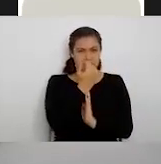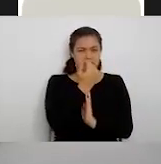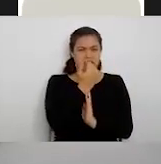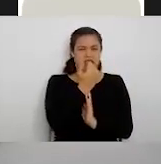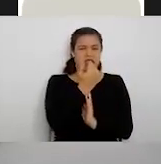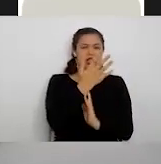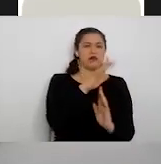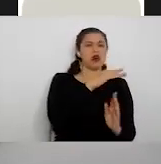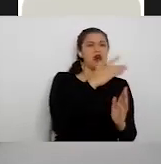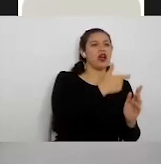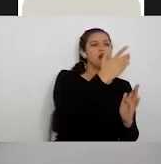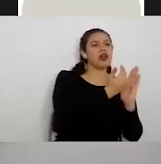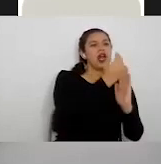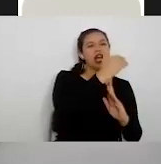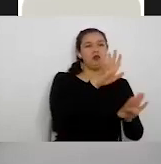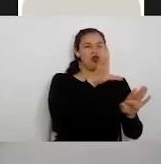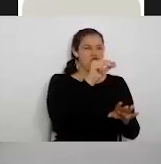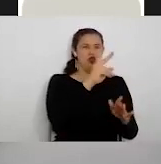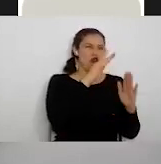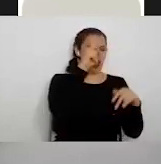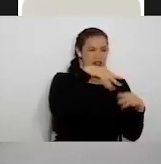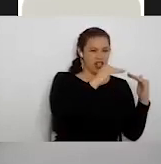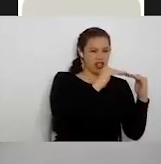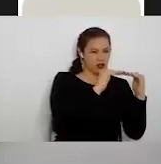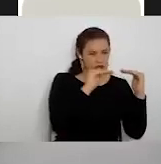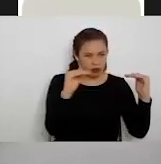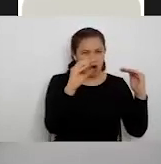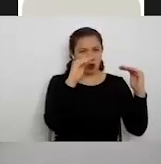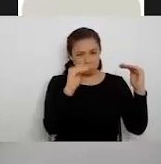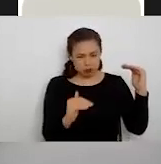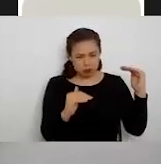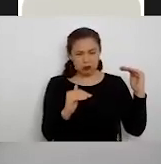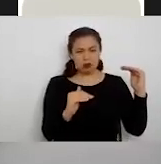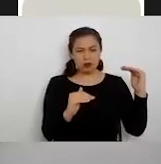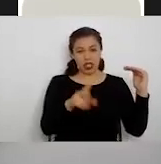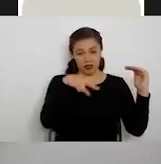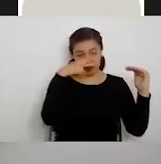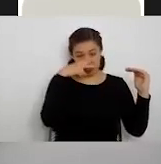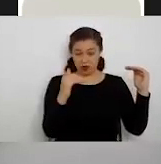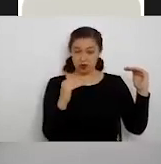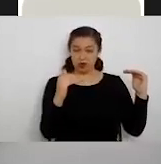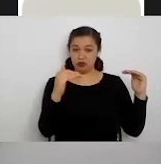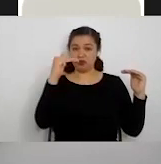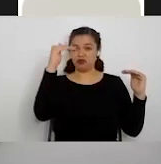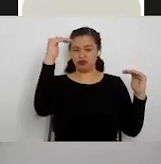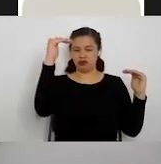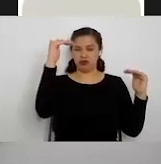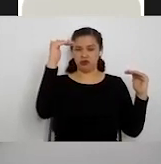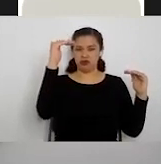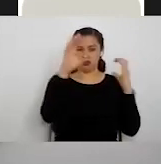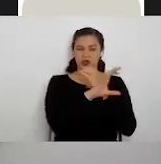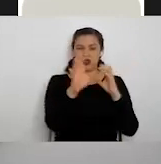iba a estancar, pues no ha sido así. Y México está empezando a tener el fenómeno favorable de